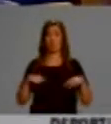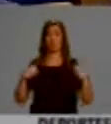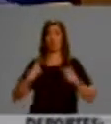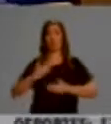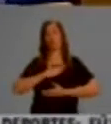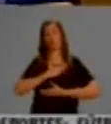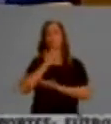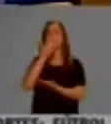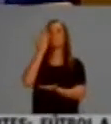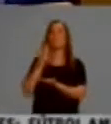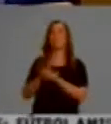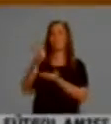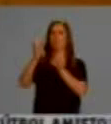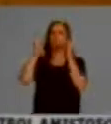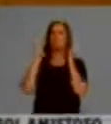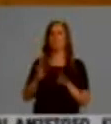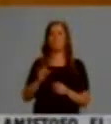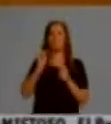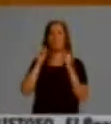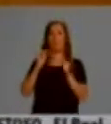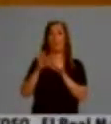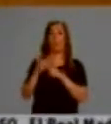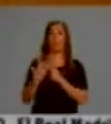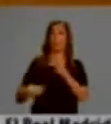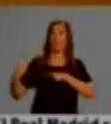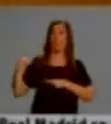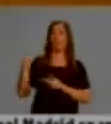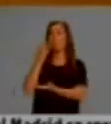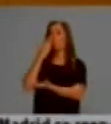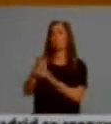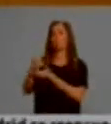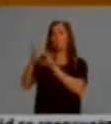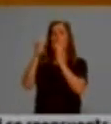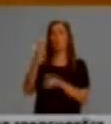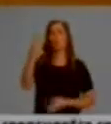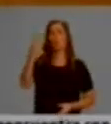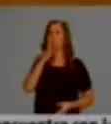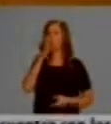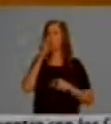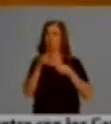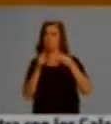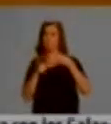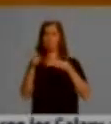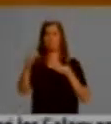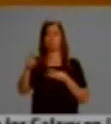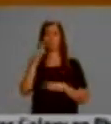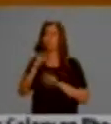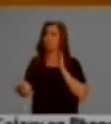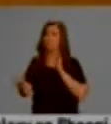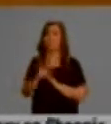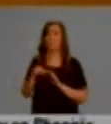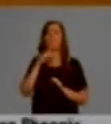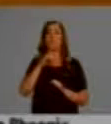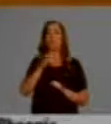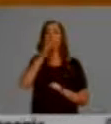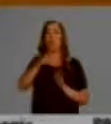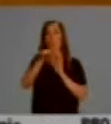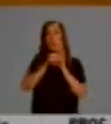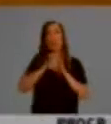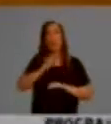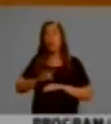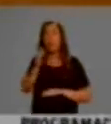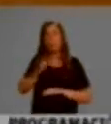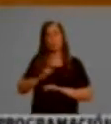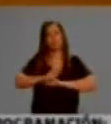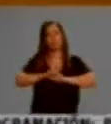Nosotros le pedimos la dimisión en el debate sobre el Estado de la Nación por 2 razones: por su estafa electoral violando el programa prometido